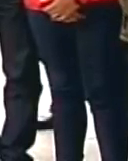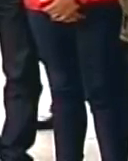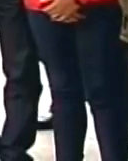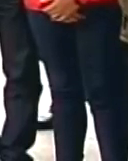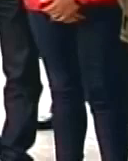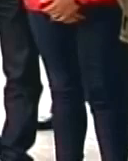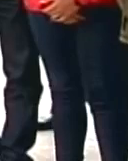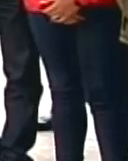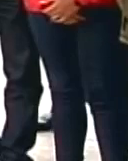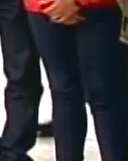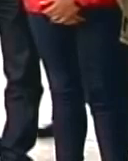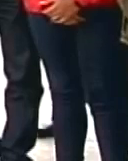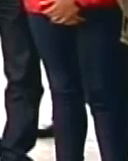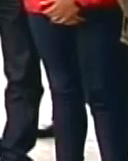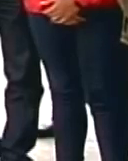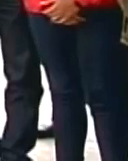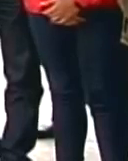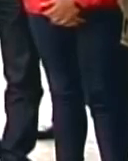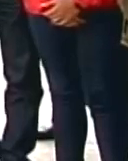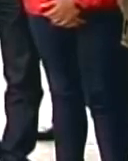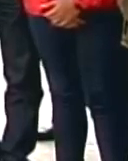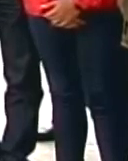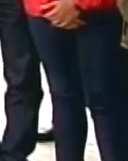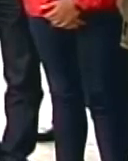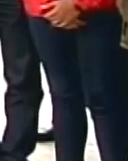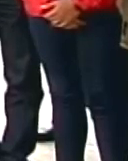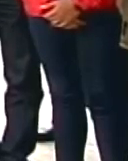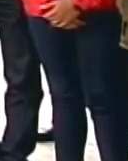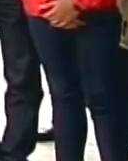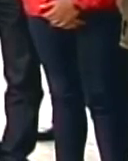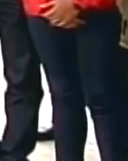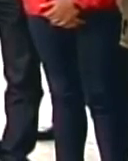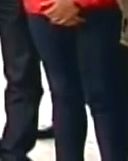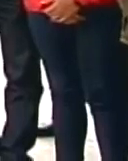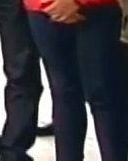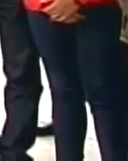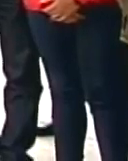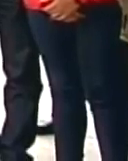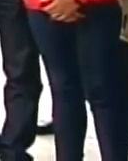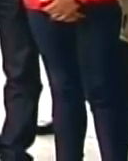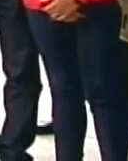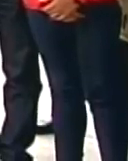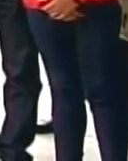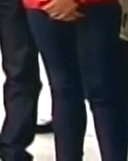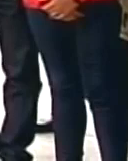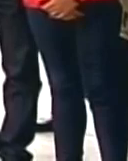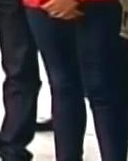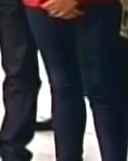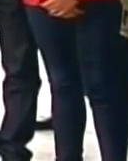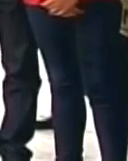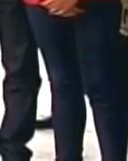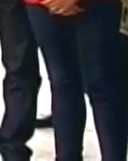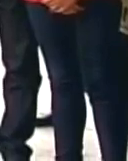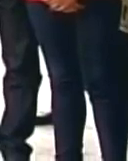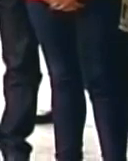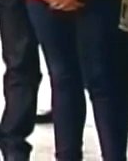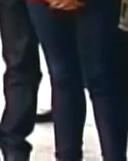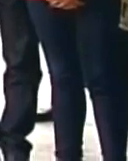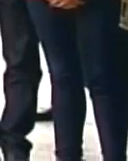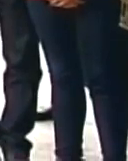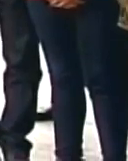días lunes. Y lo arrancamos en un primero de marzo, arranca el mes de marzo con un